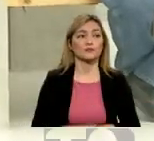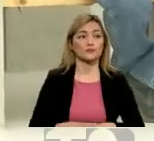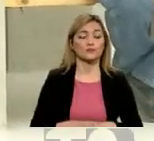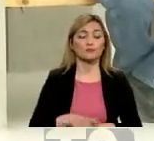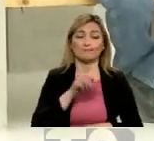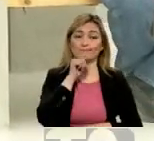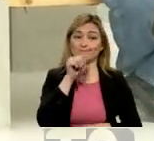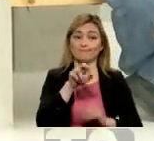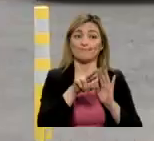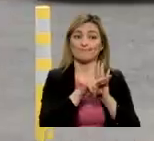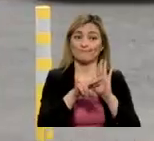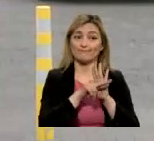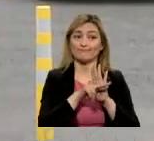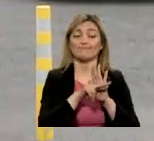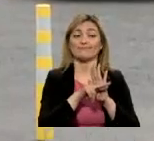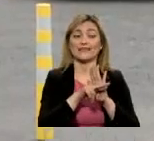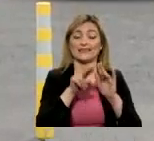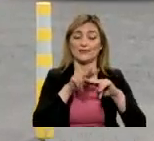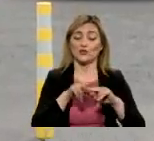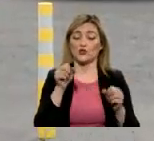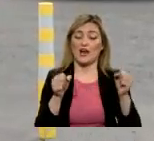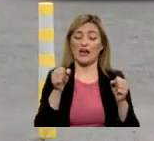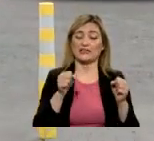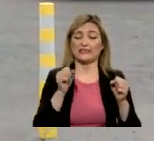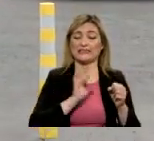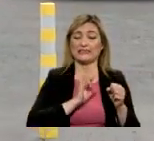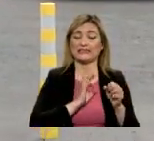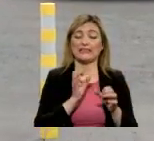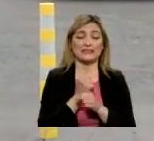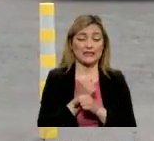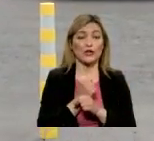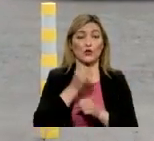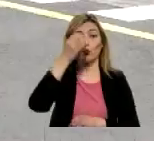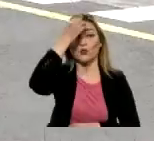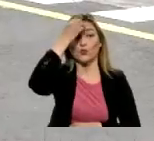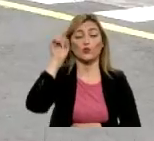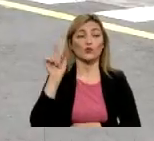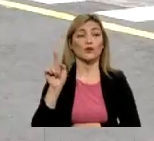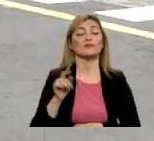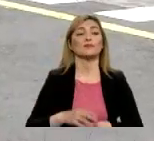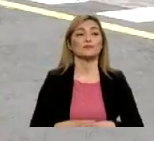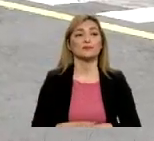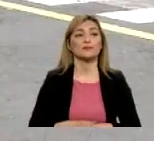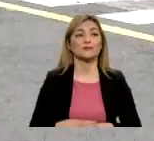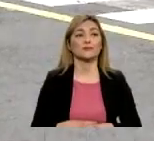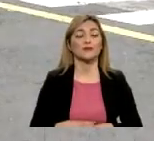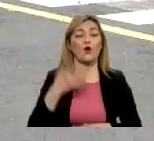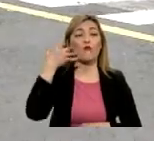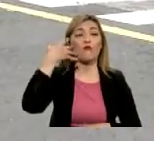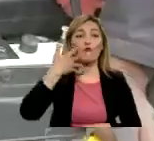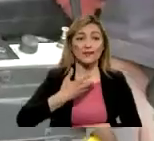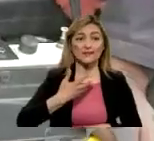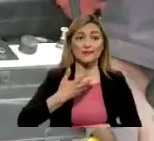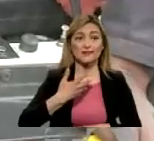le falta este requisito de la revisión única vehicular y desea realizarlo en rumiñahui debes saber que es por calendarización